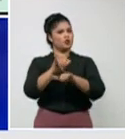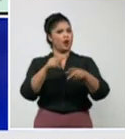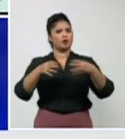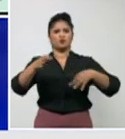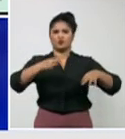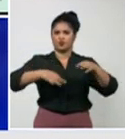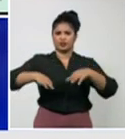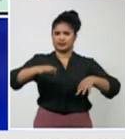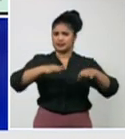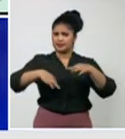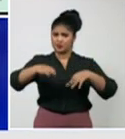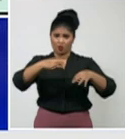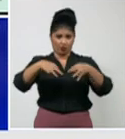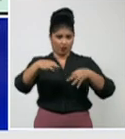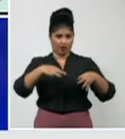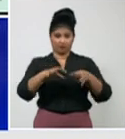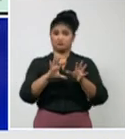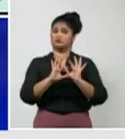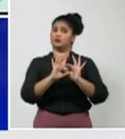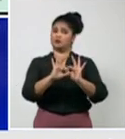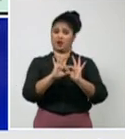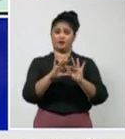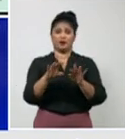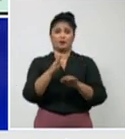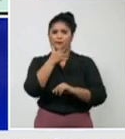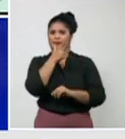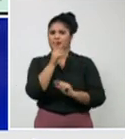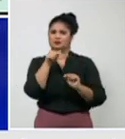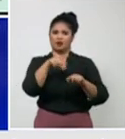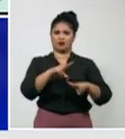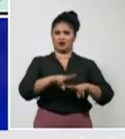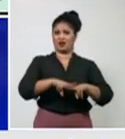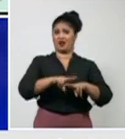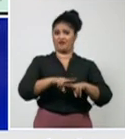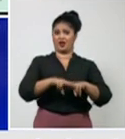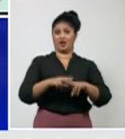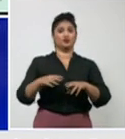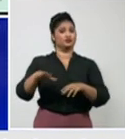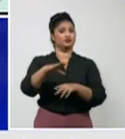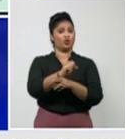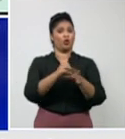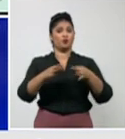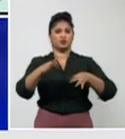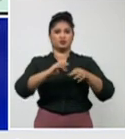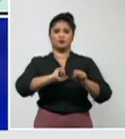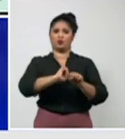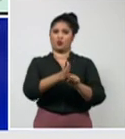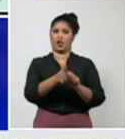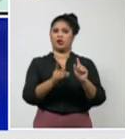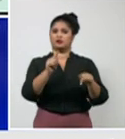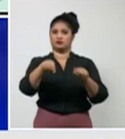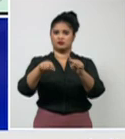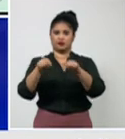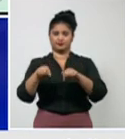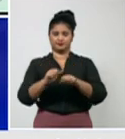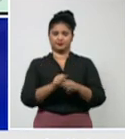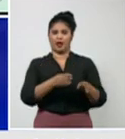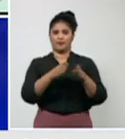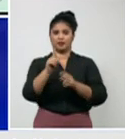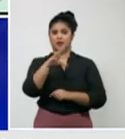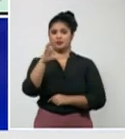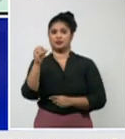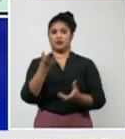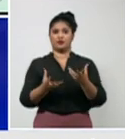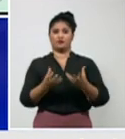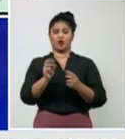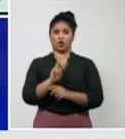de ver también en la provincia de La Habana. Cienfuegos diagnostica 3 casos hoy, autóctonos, del